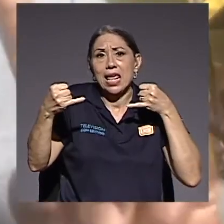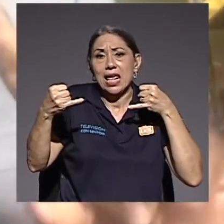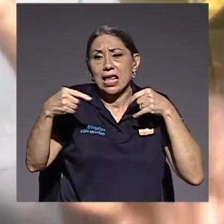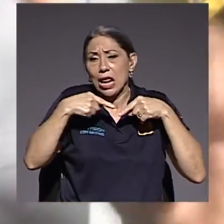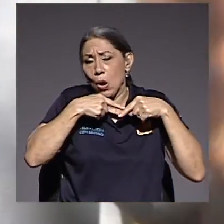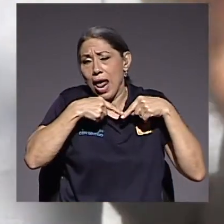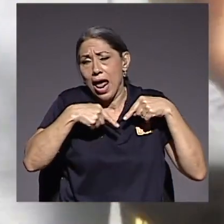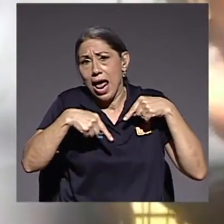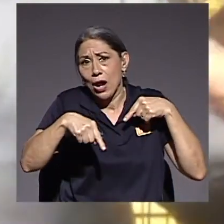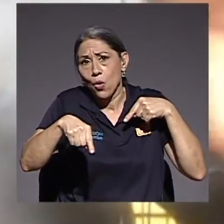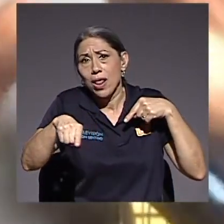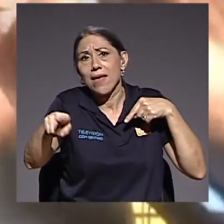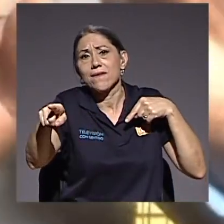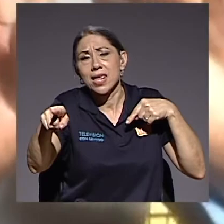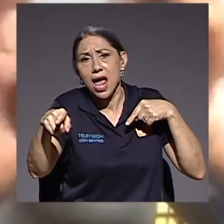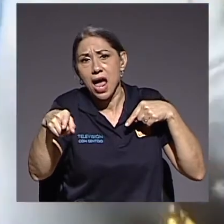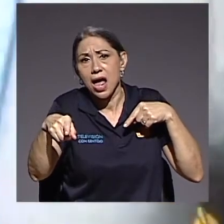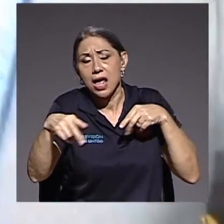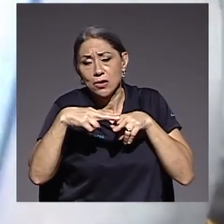sería de